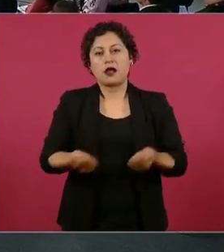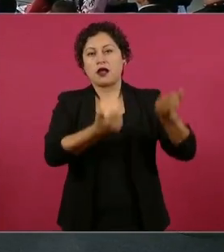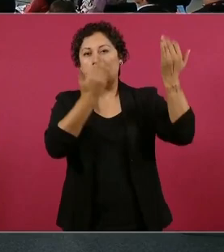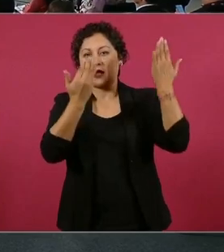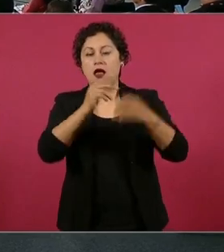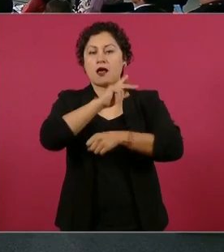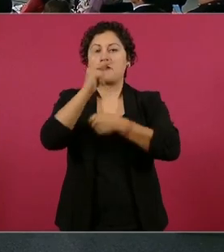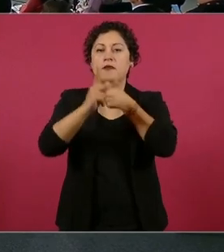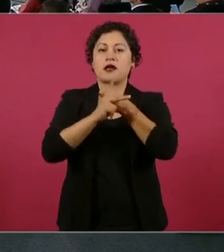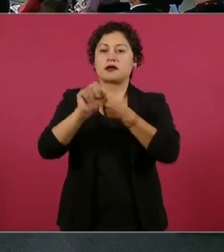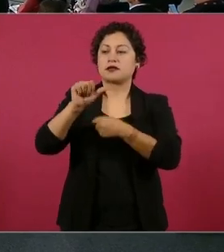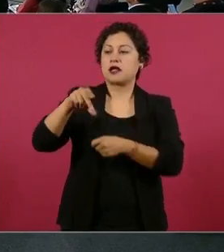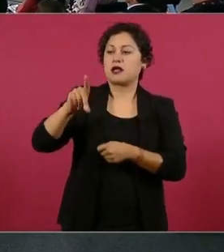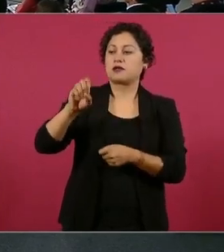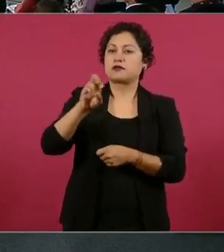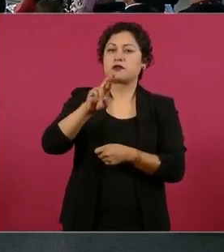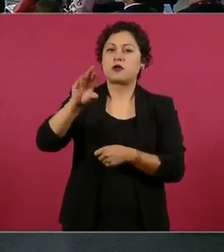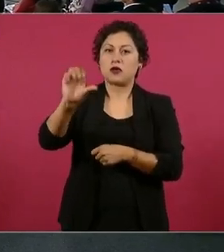queremos